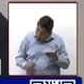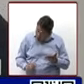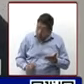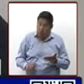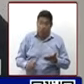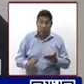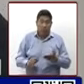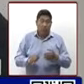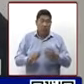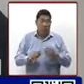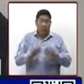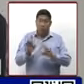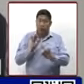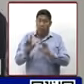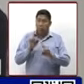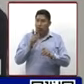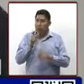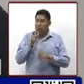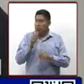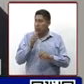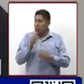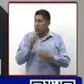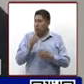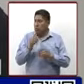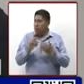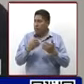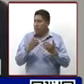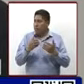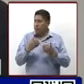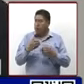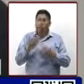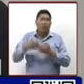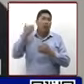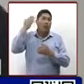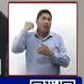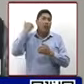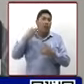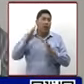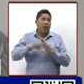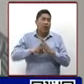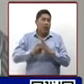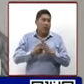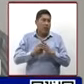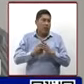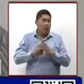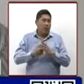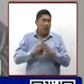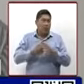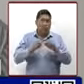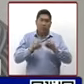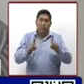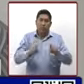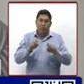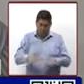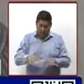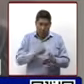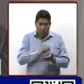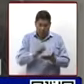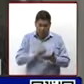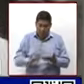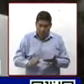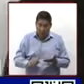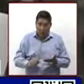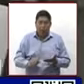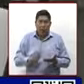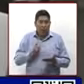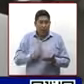para los preseleccionados y para quienes a partir de días atrás ya tenían que comenzar a rendir la prueba en el marco del proceso de preselección.